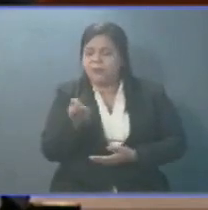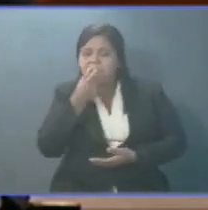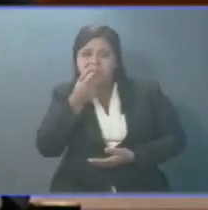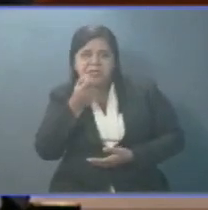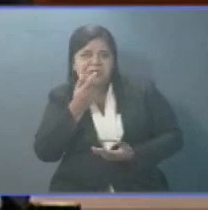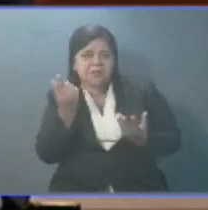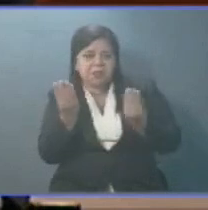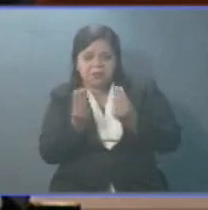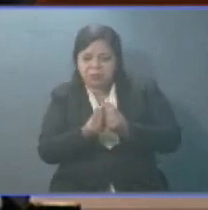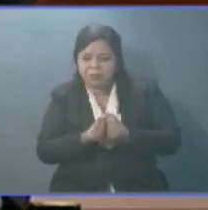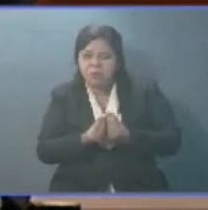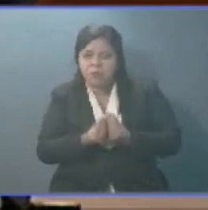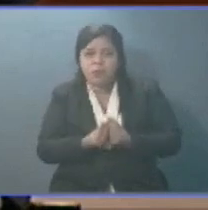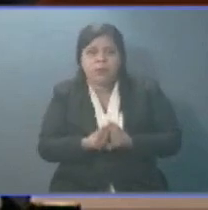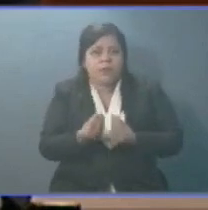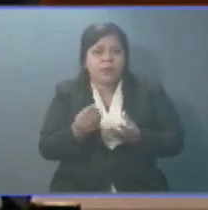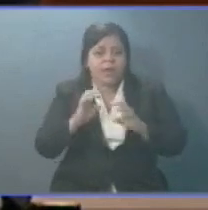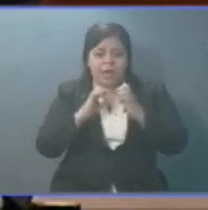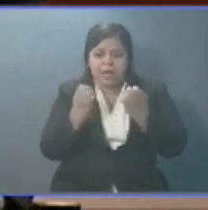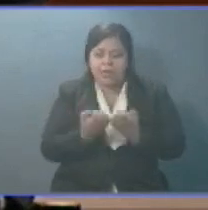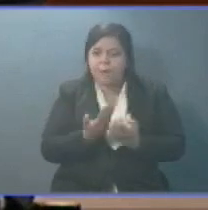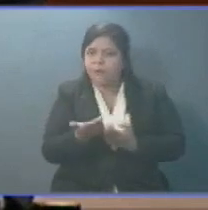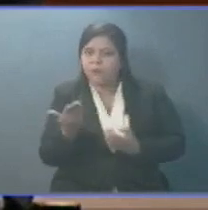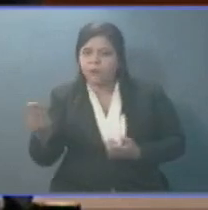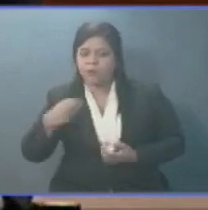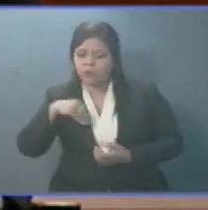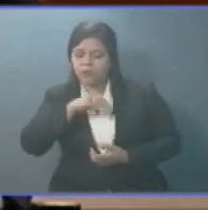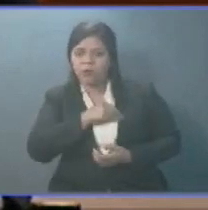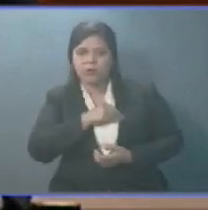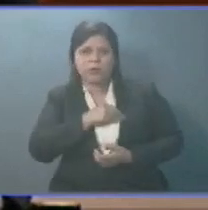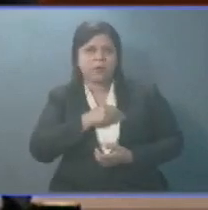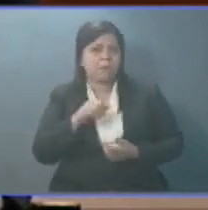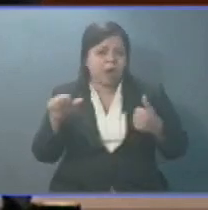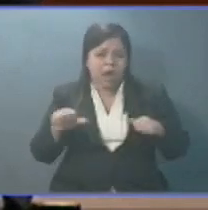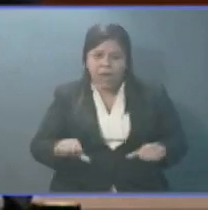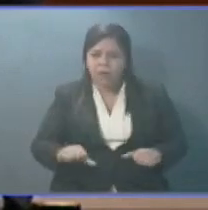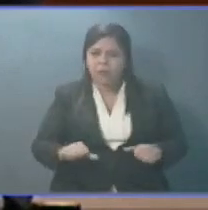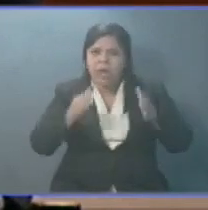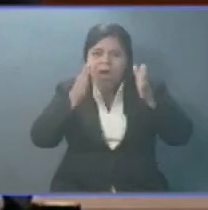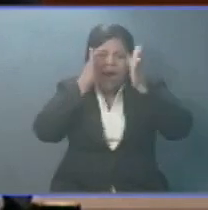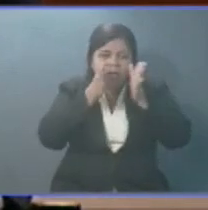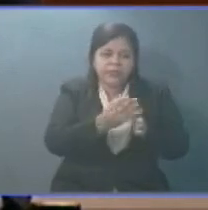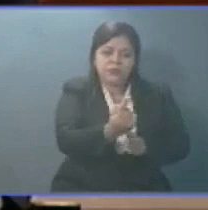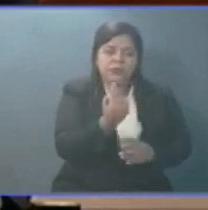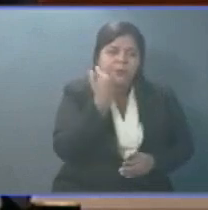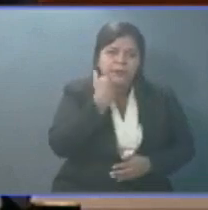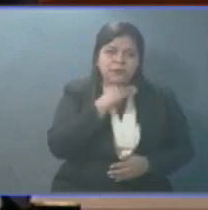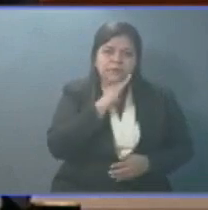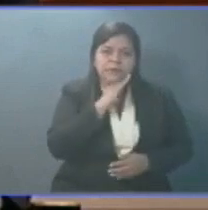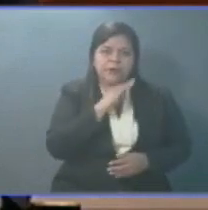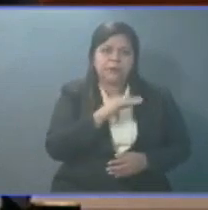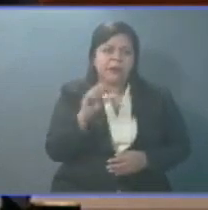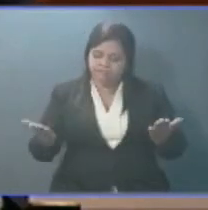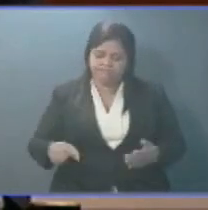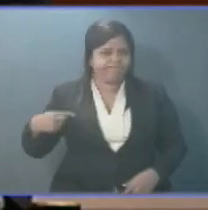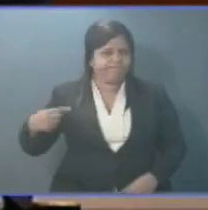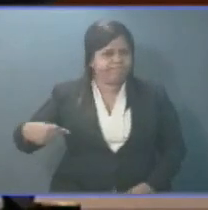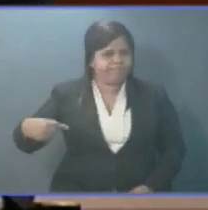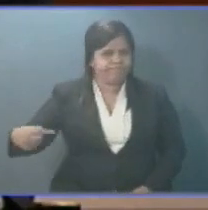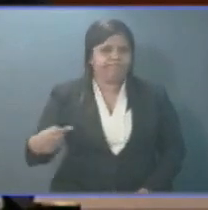internet sin inversión en equipo médico y con una mala atención al usuario eso la población lo conoce